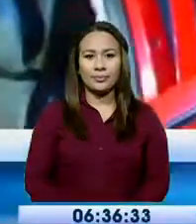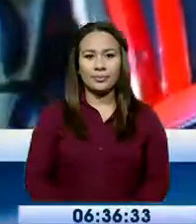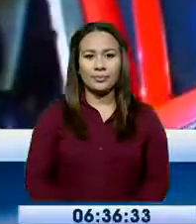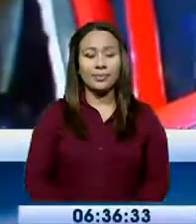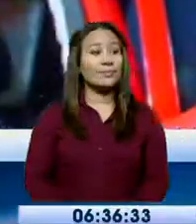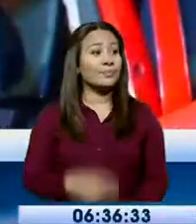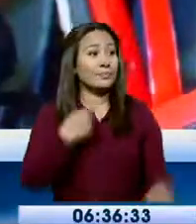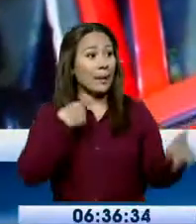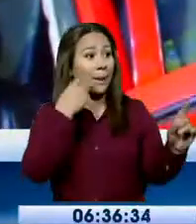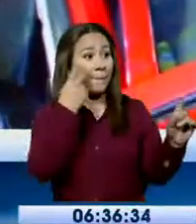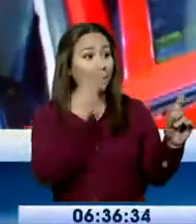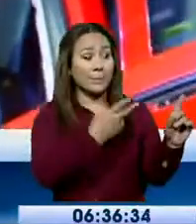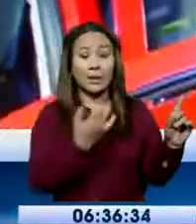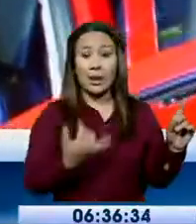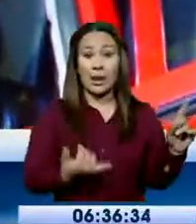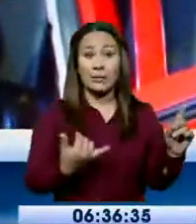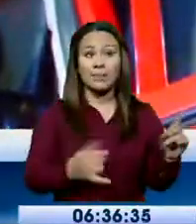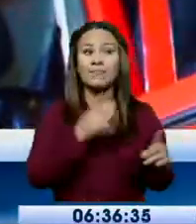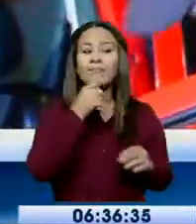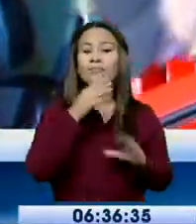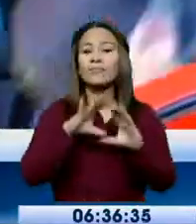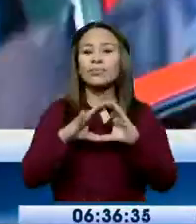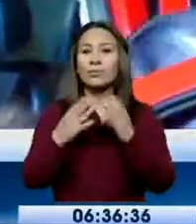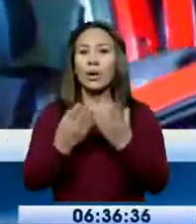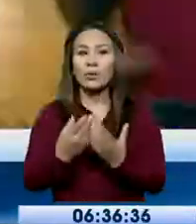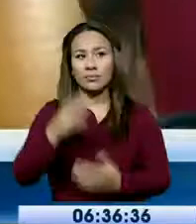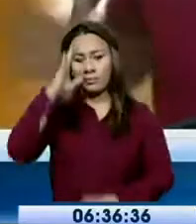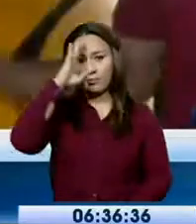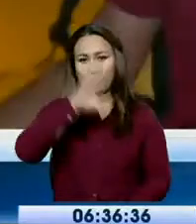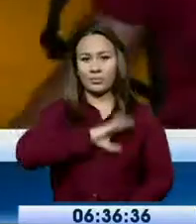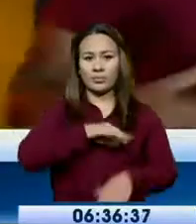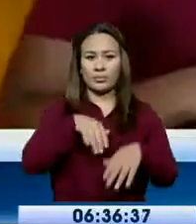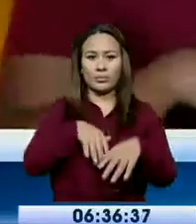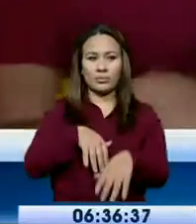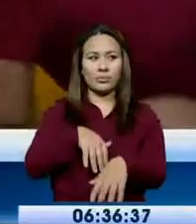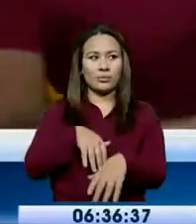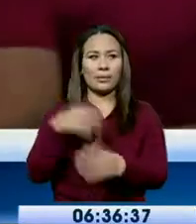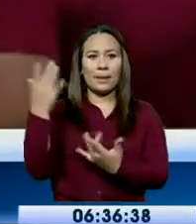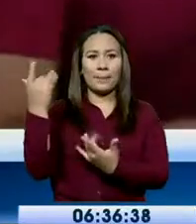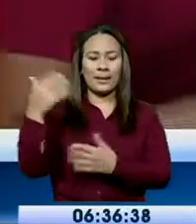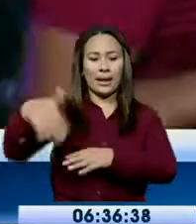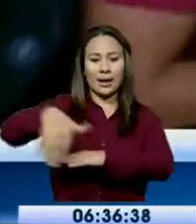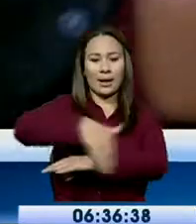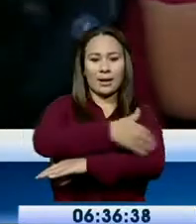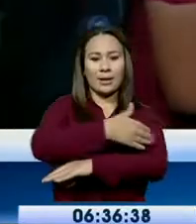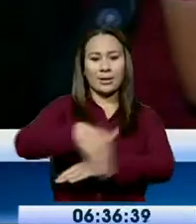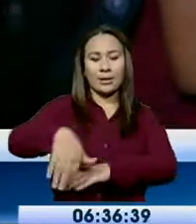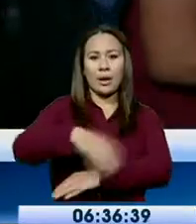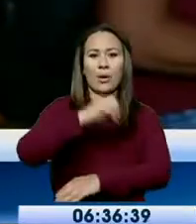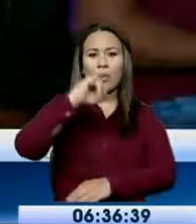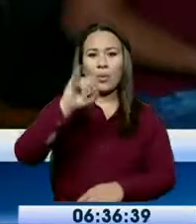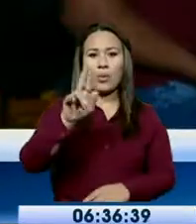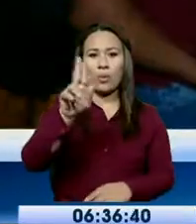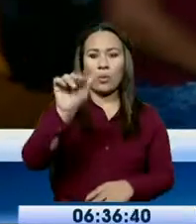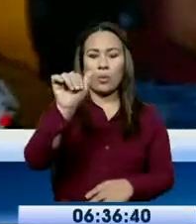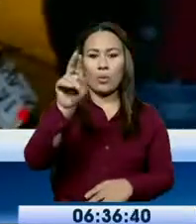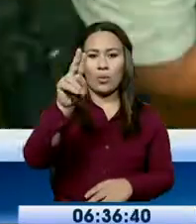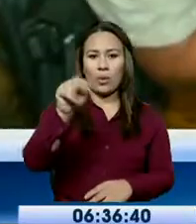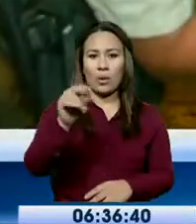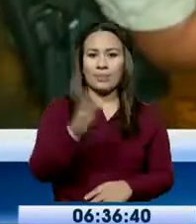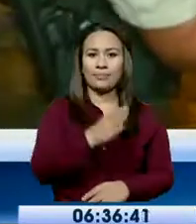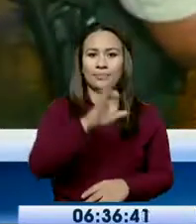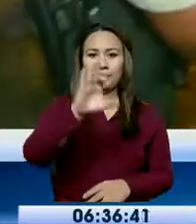En esta ocasión, los agentes se apostaron a un costado de la avenida Juan Tancamarengo, en el norte de la urbe.